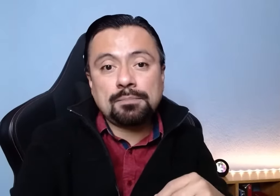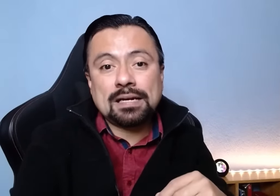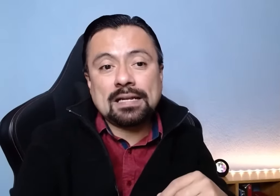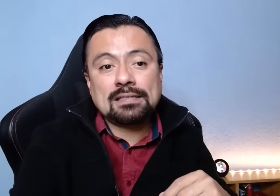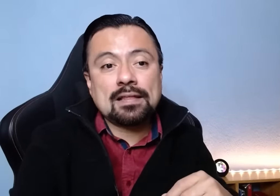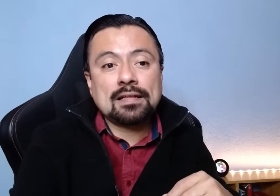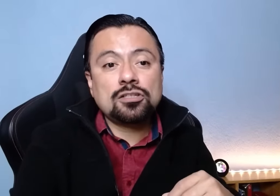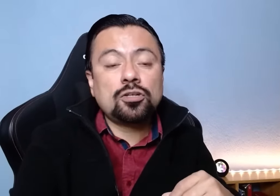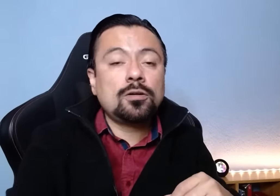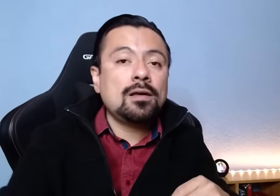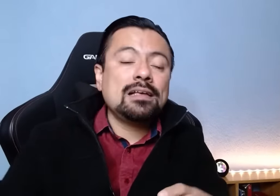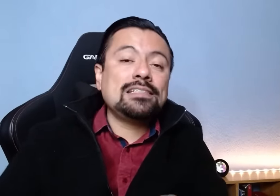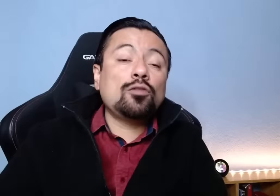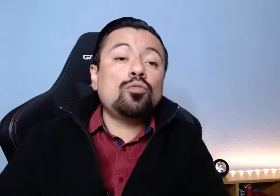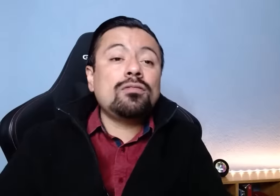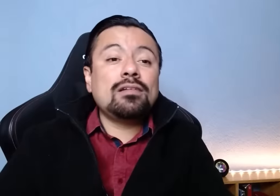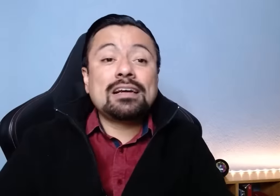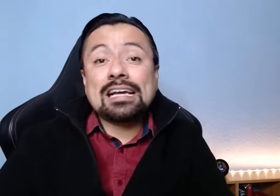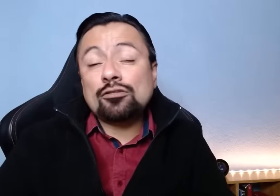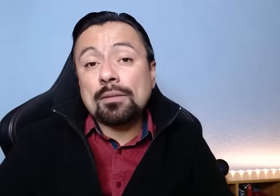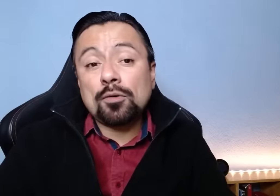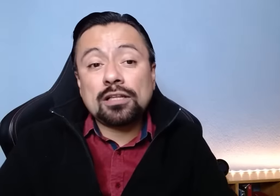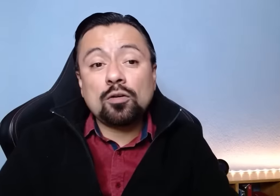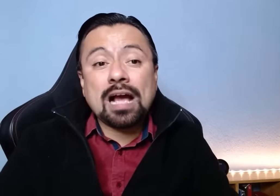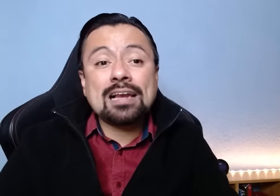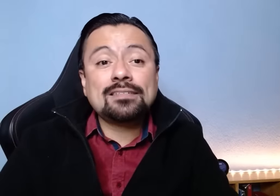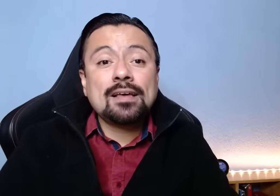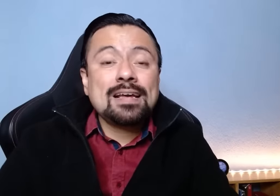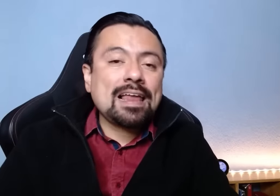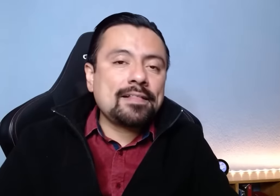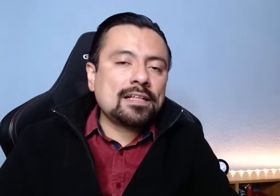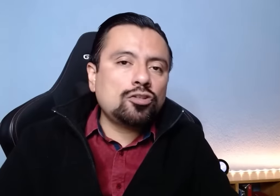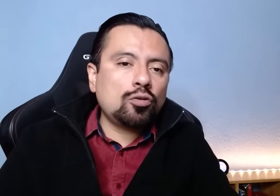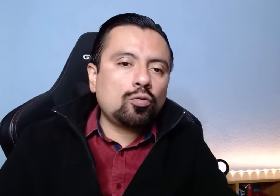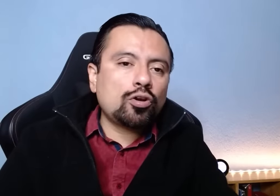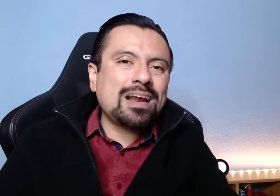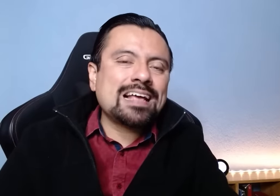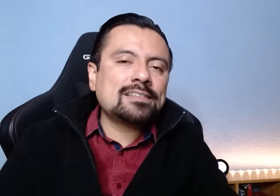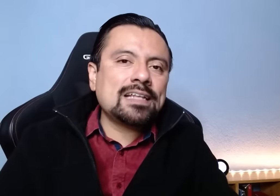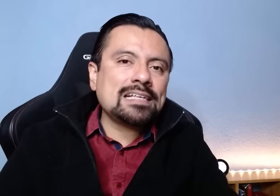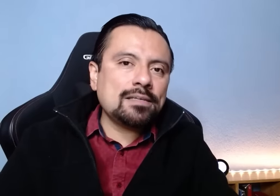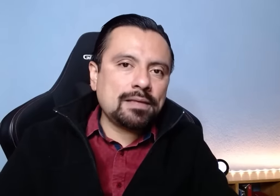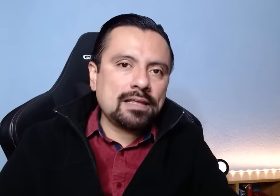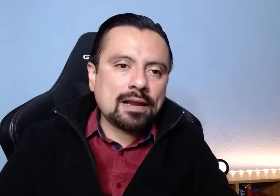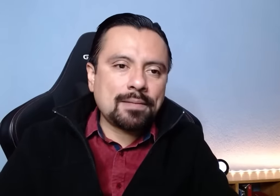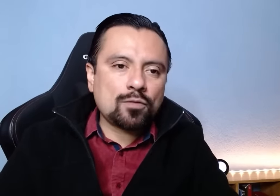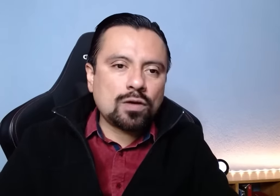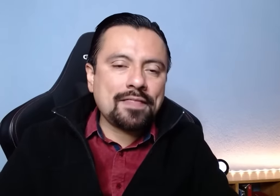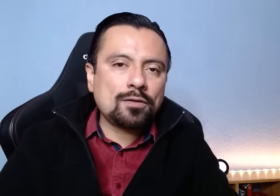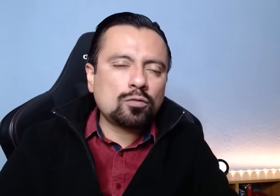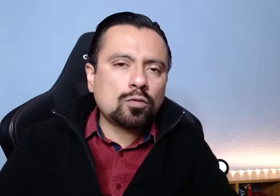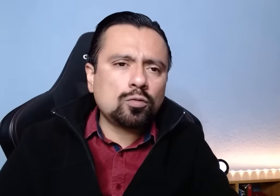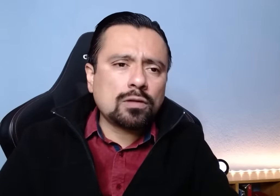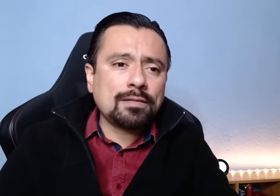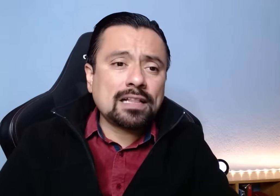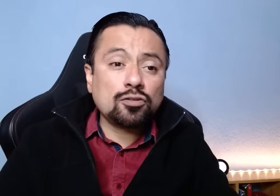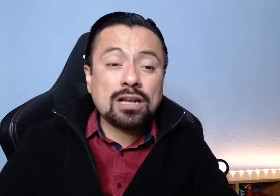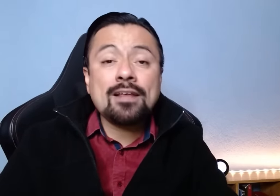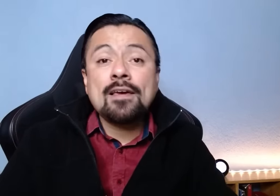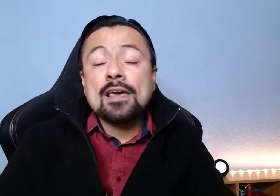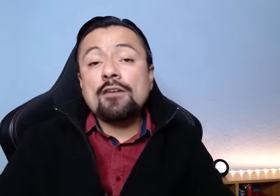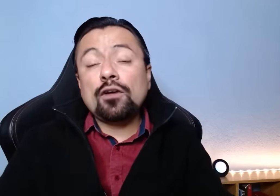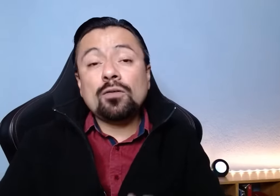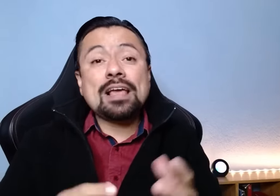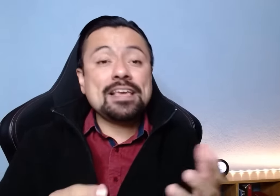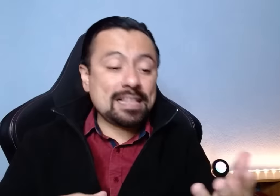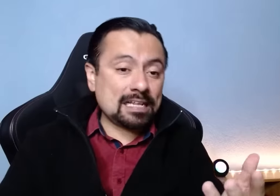para participar en esa detención. Según estos reportes locales, la detención ocurrió a las 3:30 de la madrugada en un conjunto